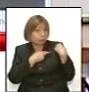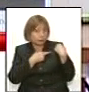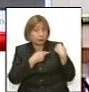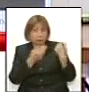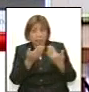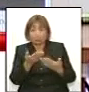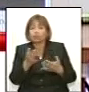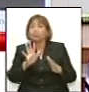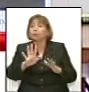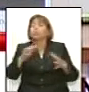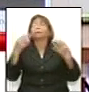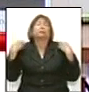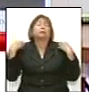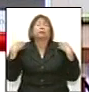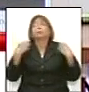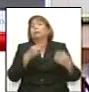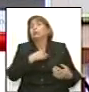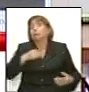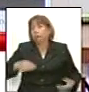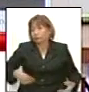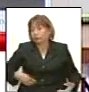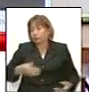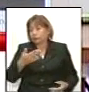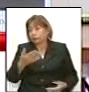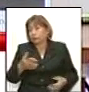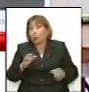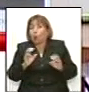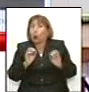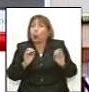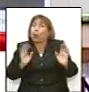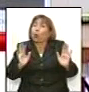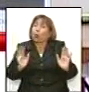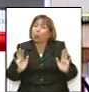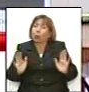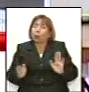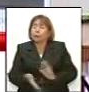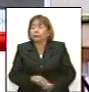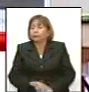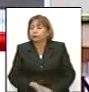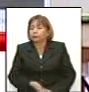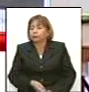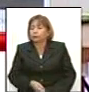del despacho ministerial de cultura, o en todo caso,